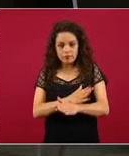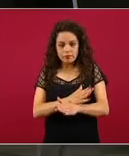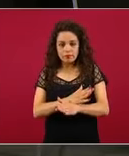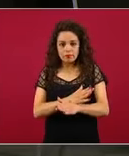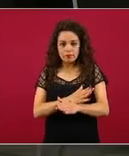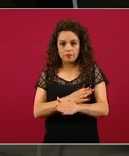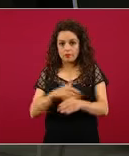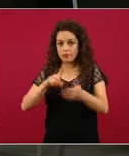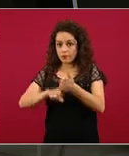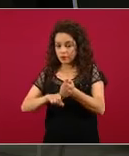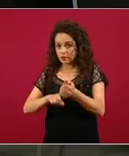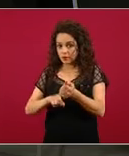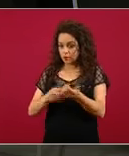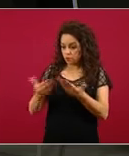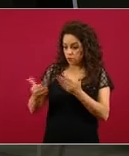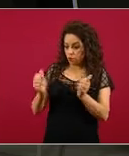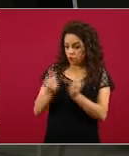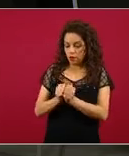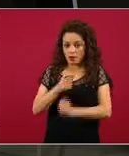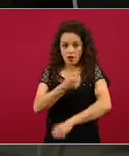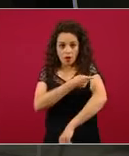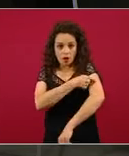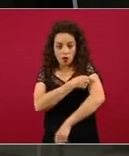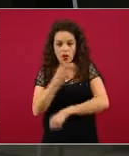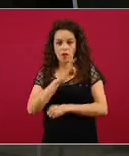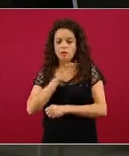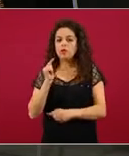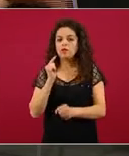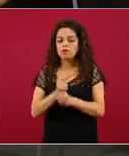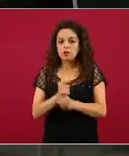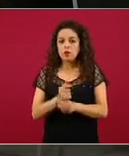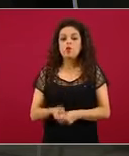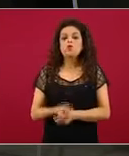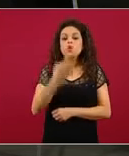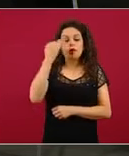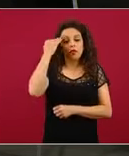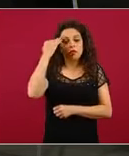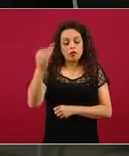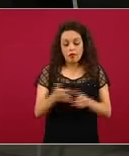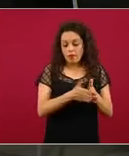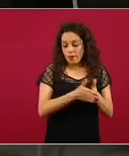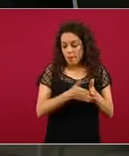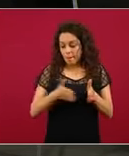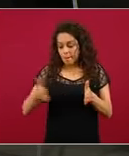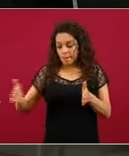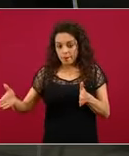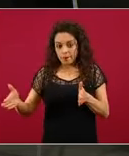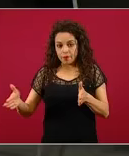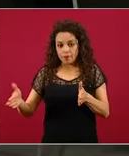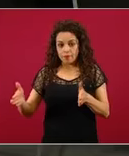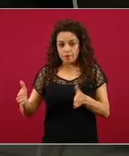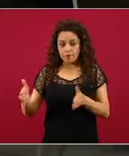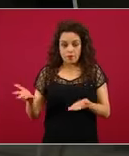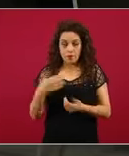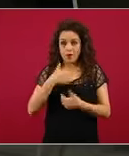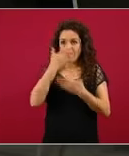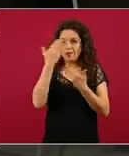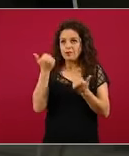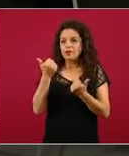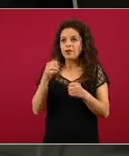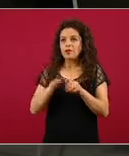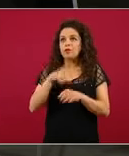determinar cuál es la duración o la prolongación, no sé si de la misma enfermedad como